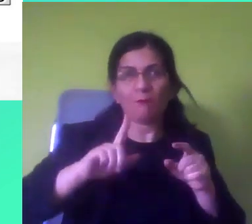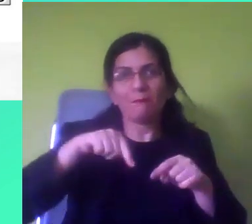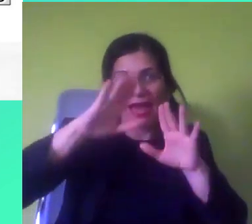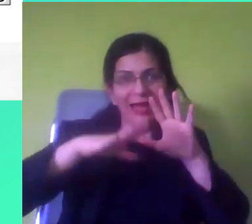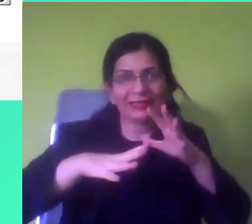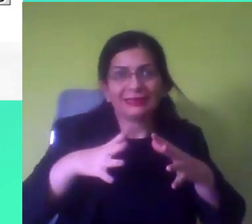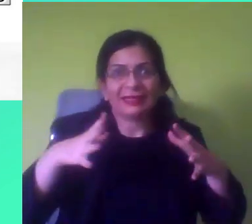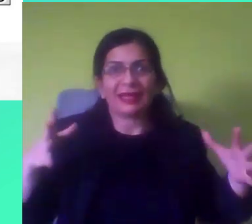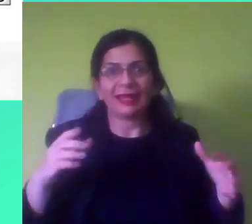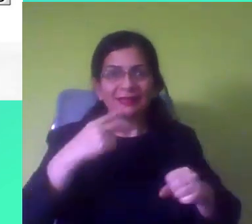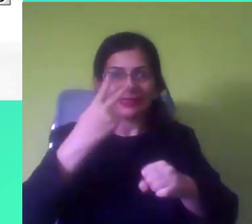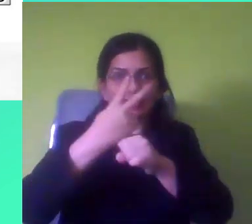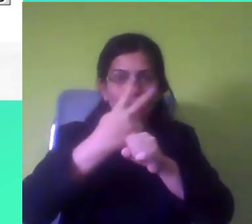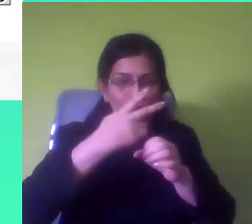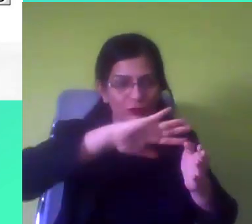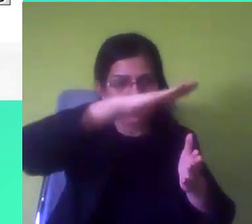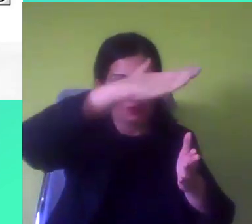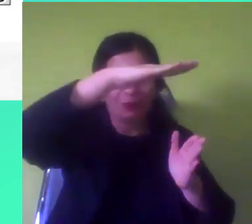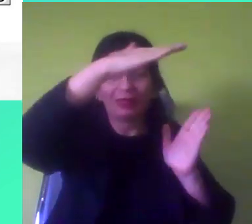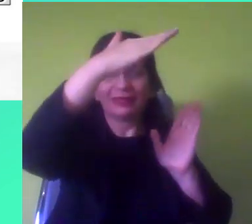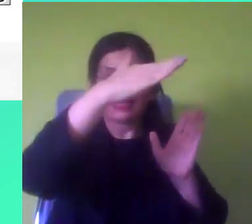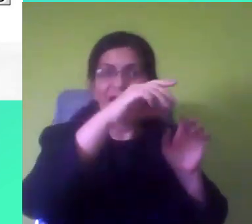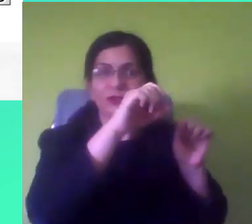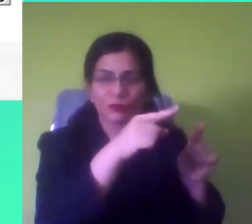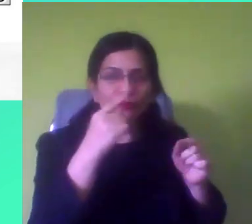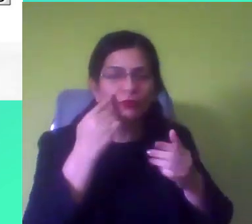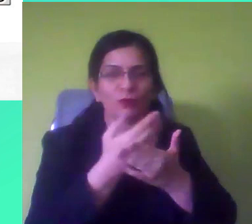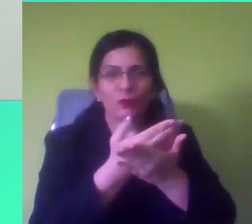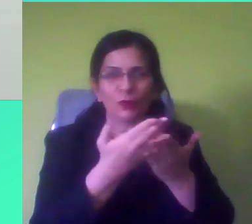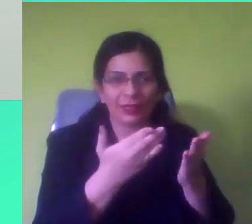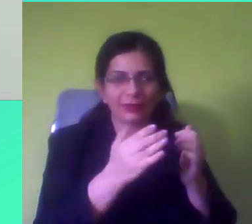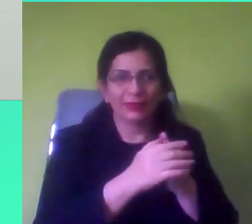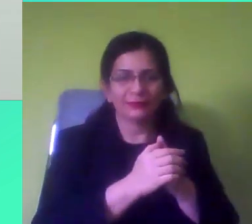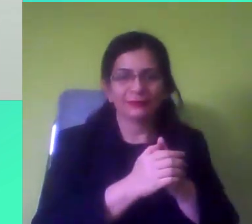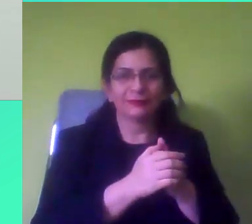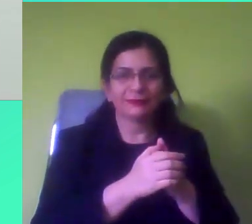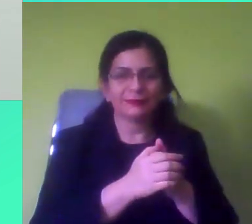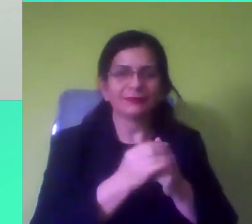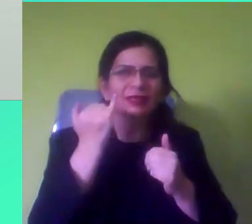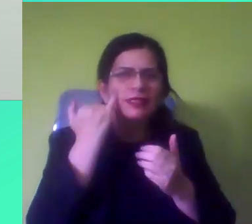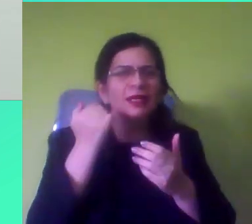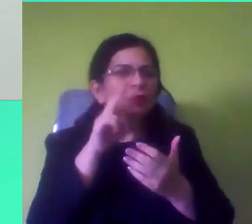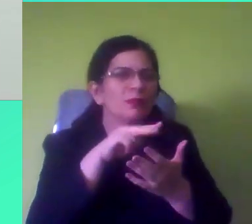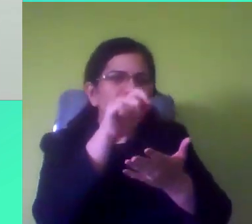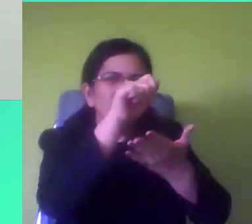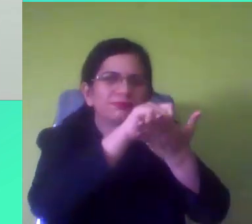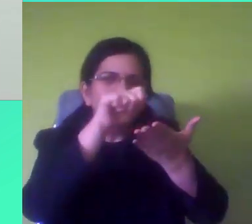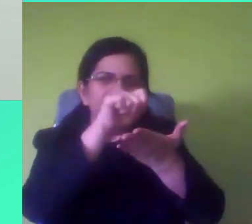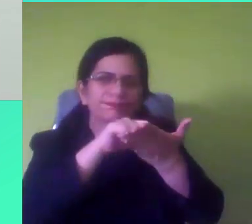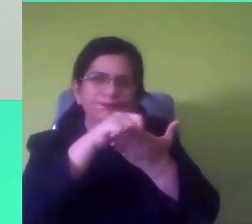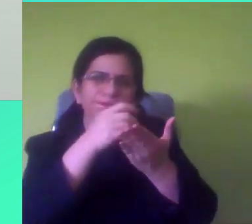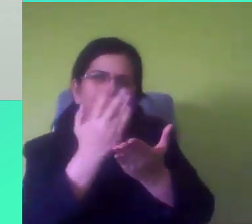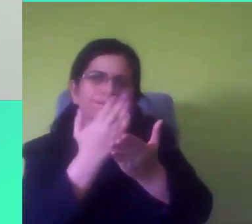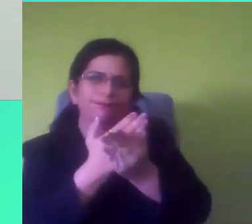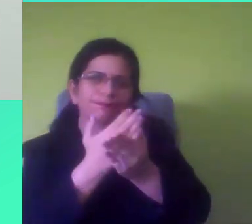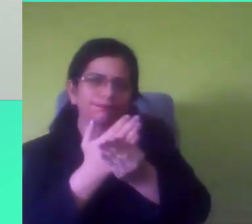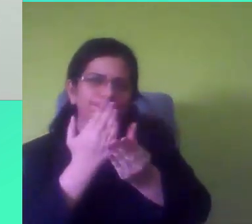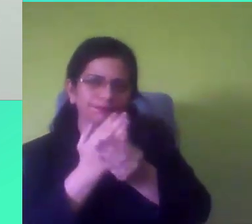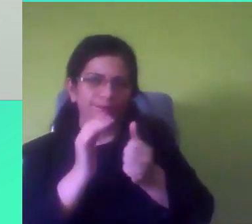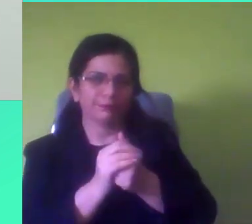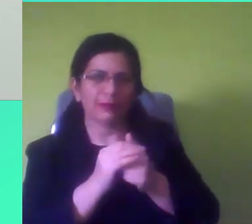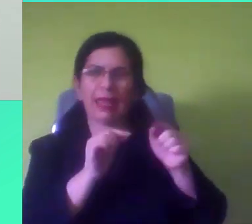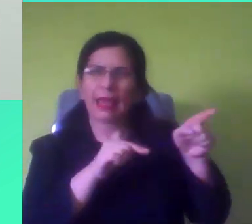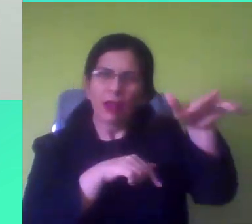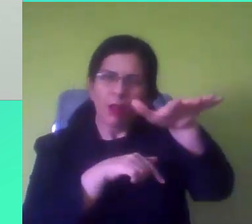que tenemos en los Andes centrales todos los tipos de glaciares que hemos inventariado, pero predominando también los glaciares